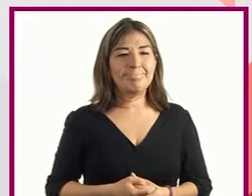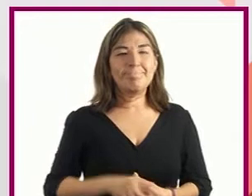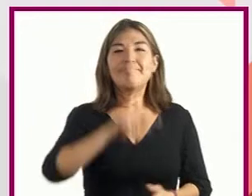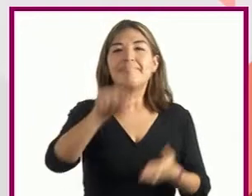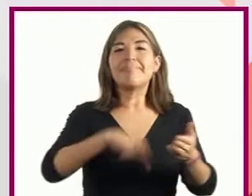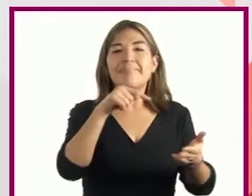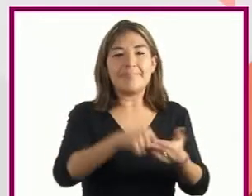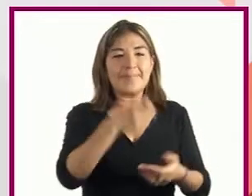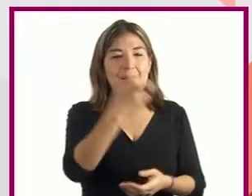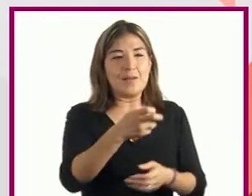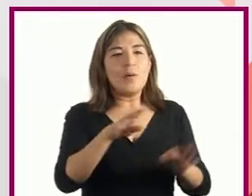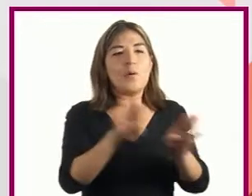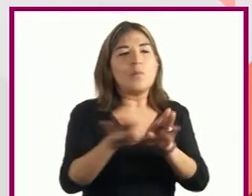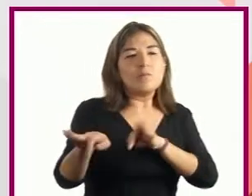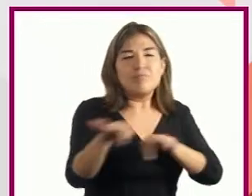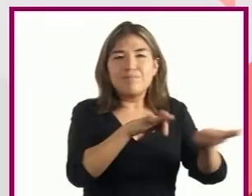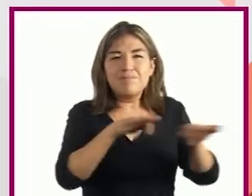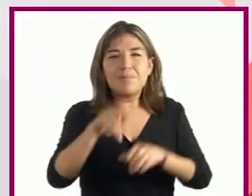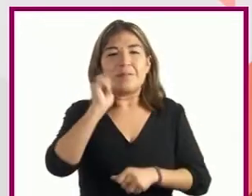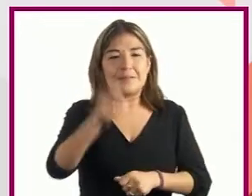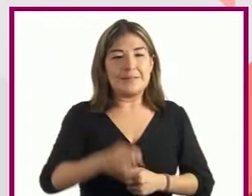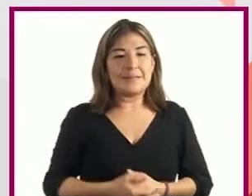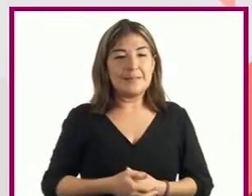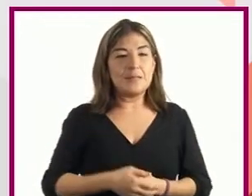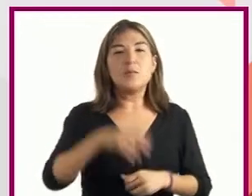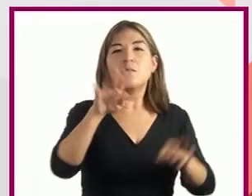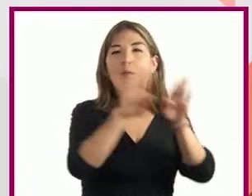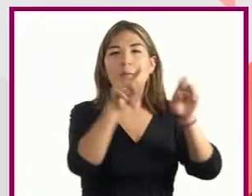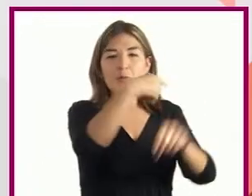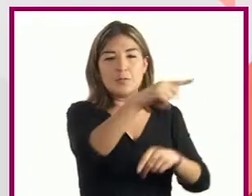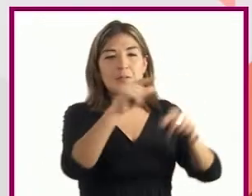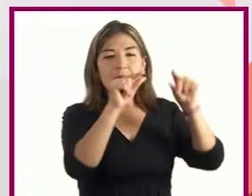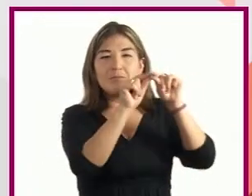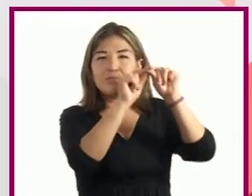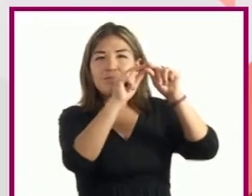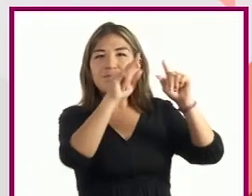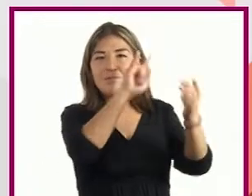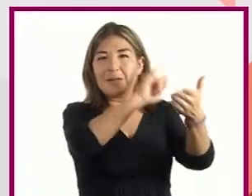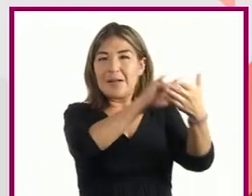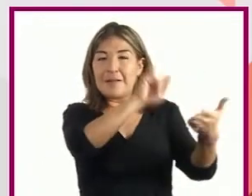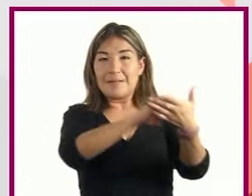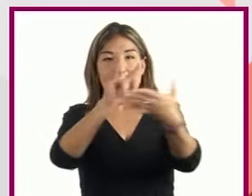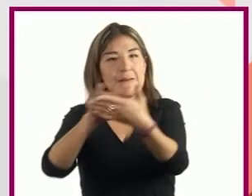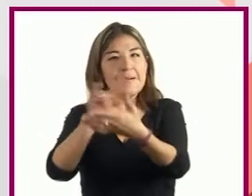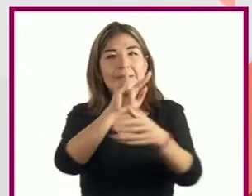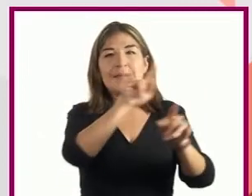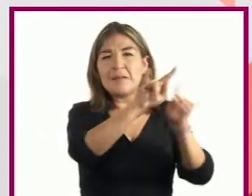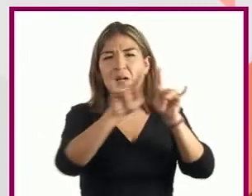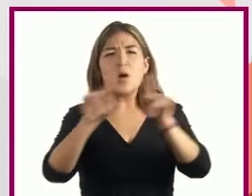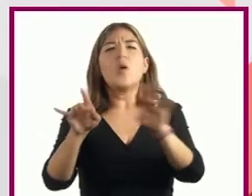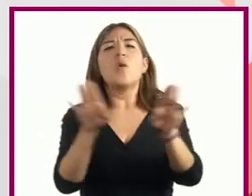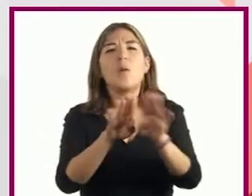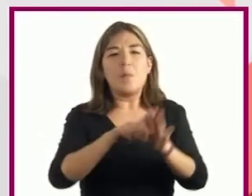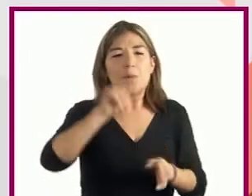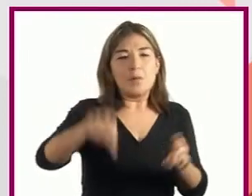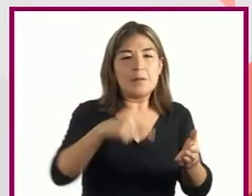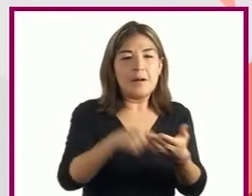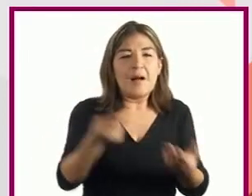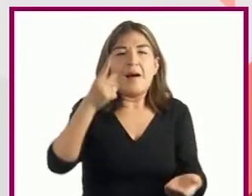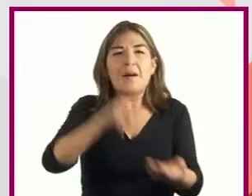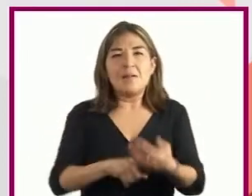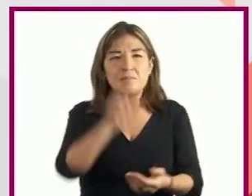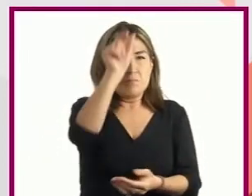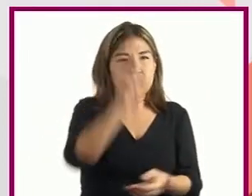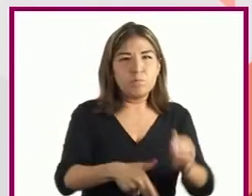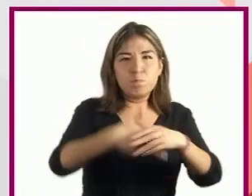Espacio del relato o ficción. Son las viñetas en las que se desarrolla un aspecto de la historieta. Este espacio puede ser representado por